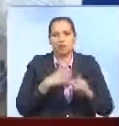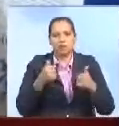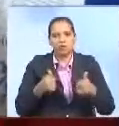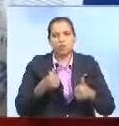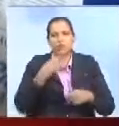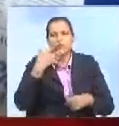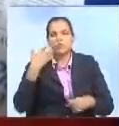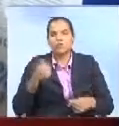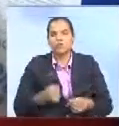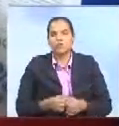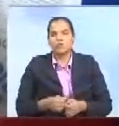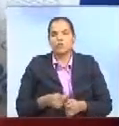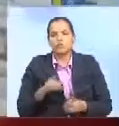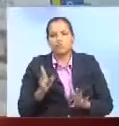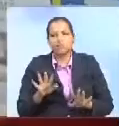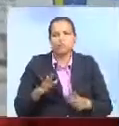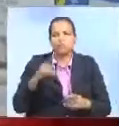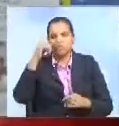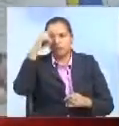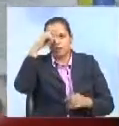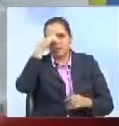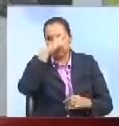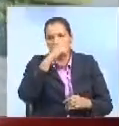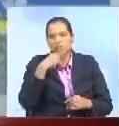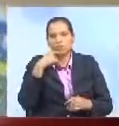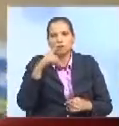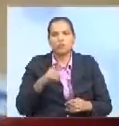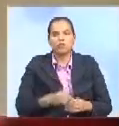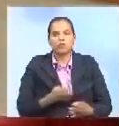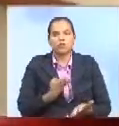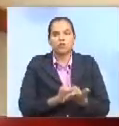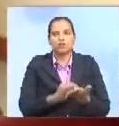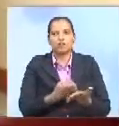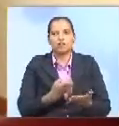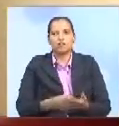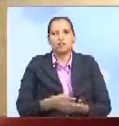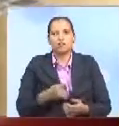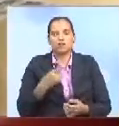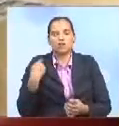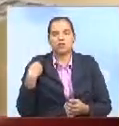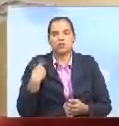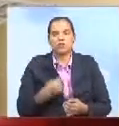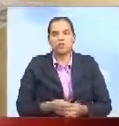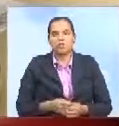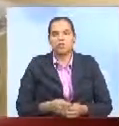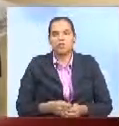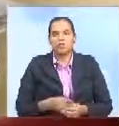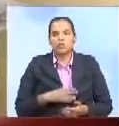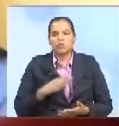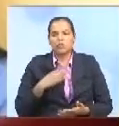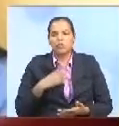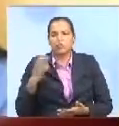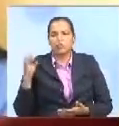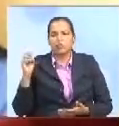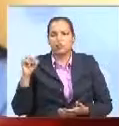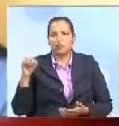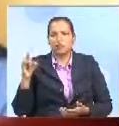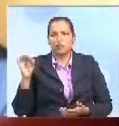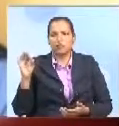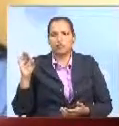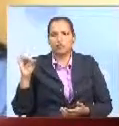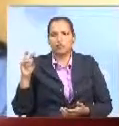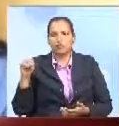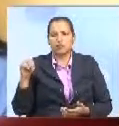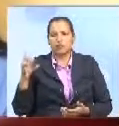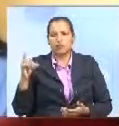pero en ocasiones complicado por el afianzamiento económico y lograr la confianza del cliente. La gerenta de la